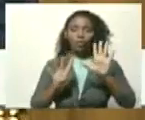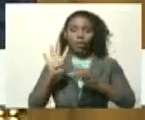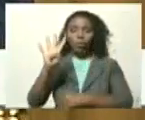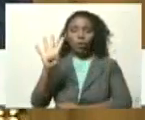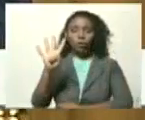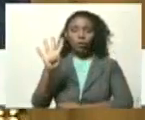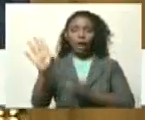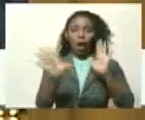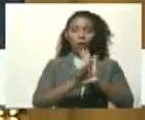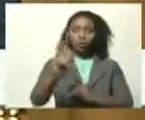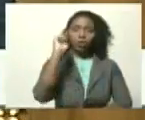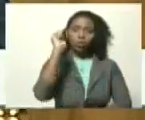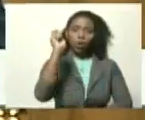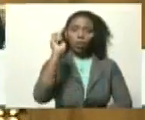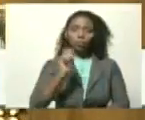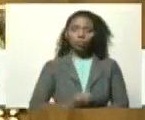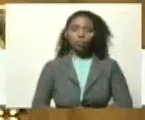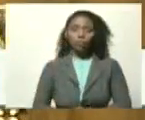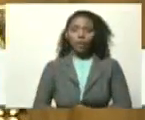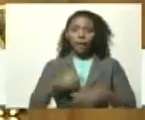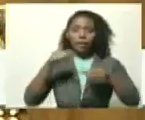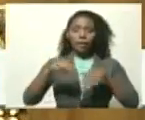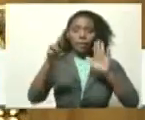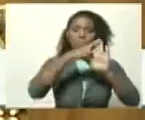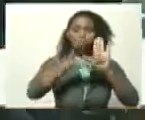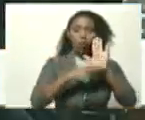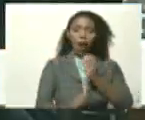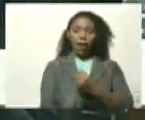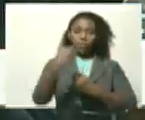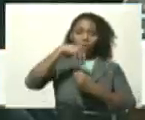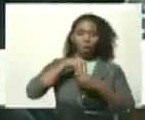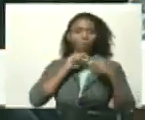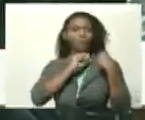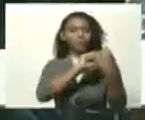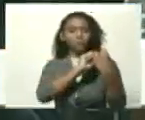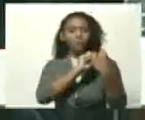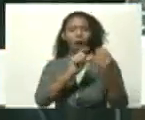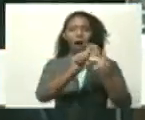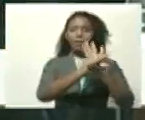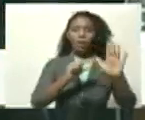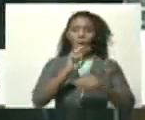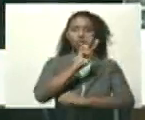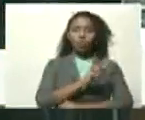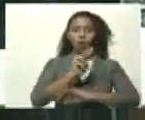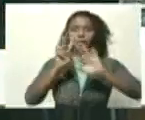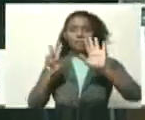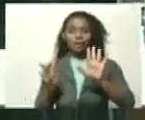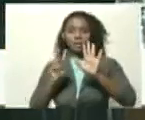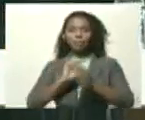194 de la Constitución y de este reglamento interior y debate en el artículo 2 y 7,